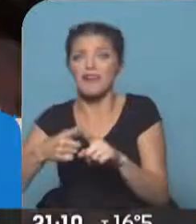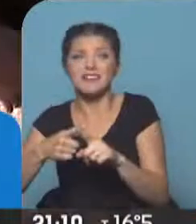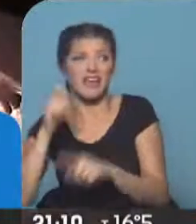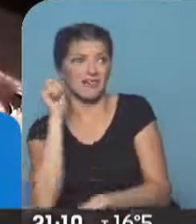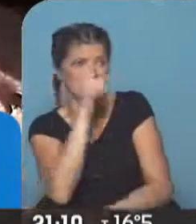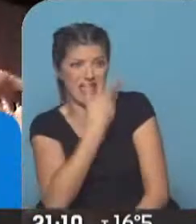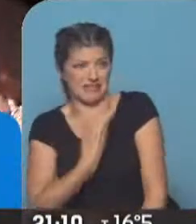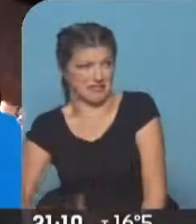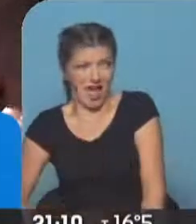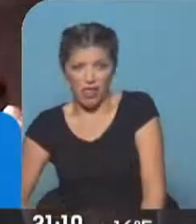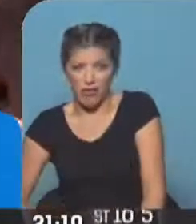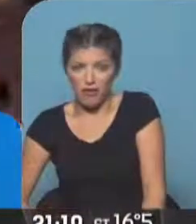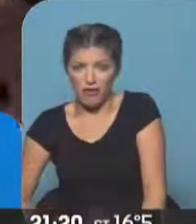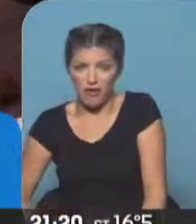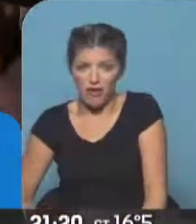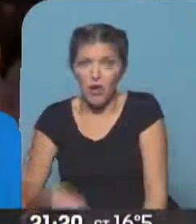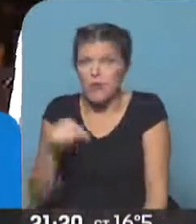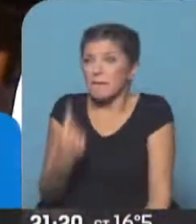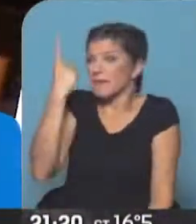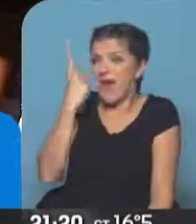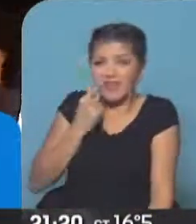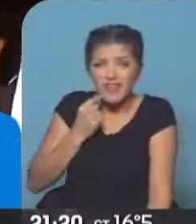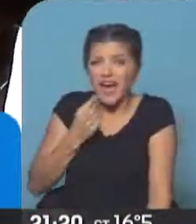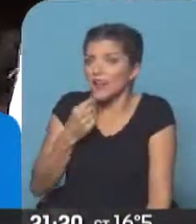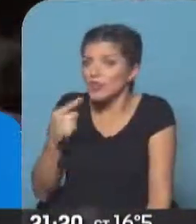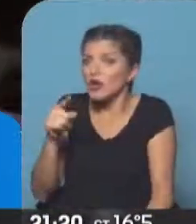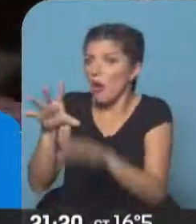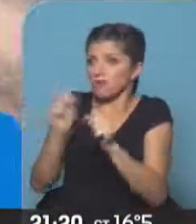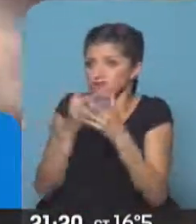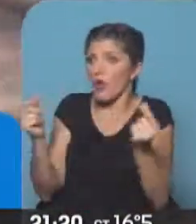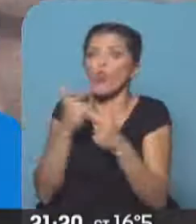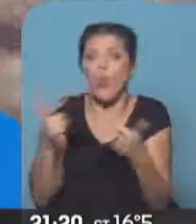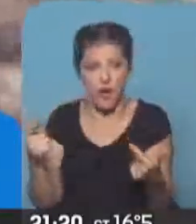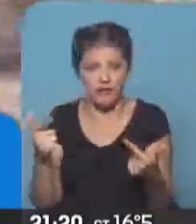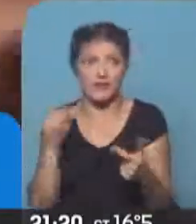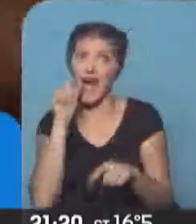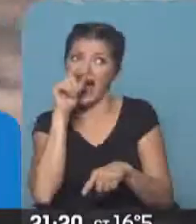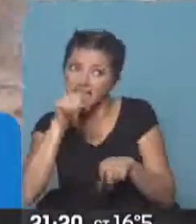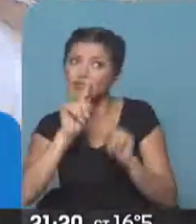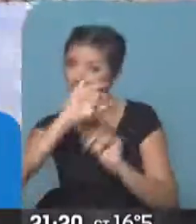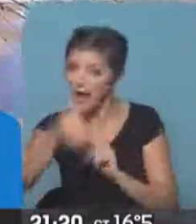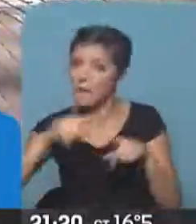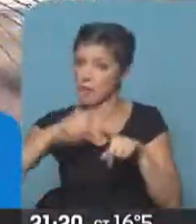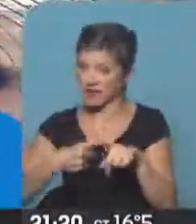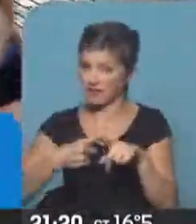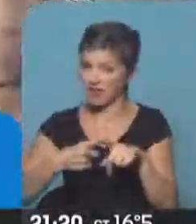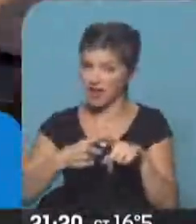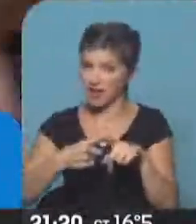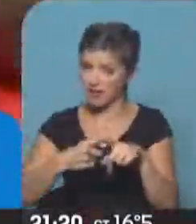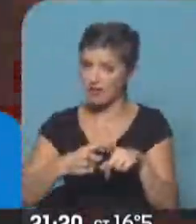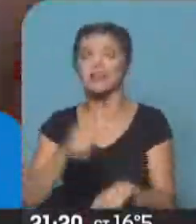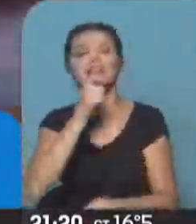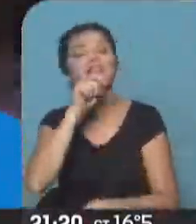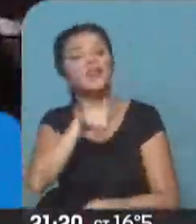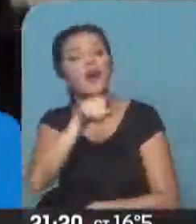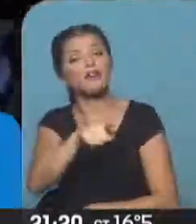Estado al no reconocer desde el primer día que era una desaparición forzada de personas. Si no hubiese sido tan político, hubiesen venido por parte